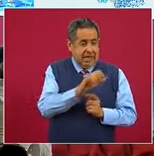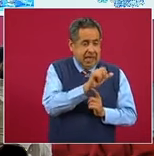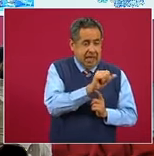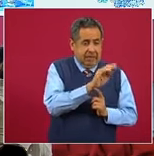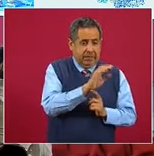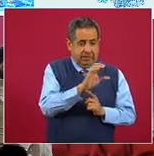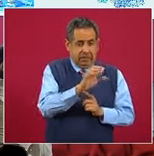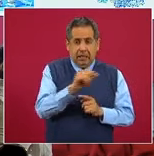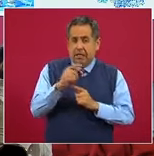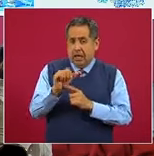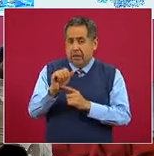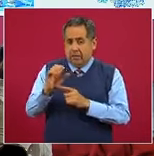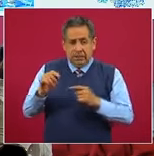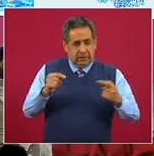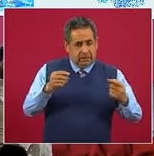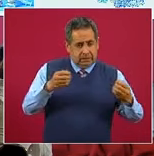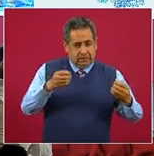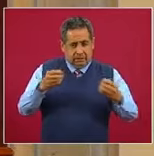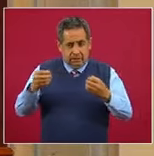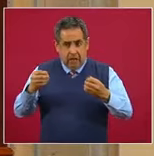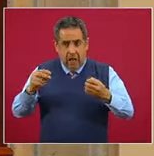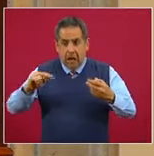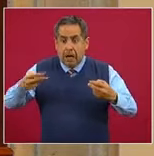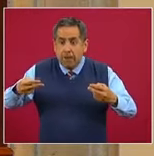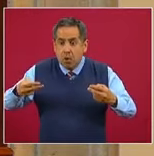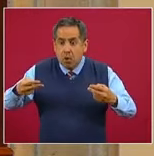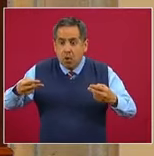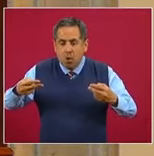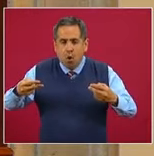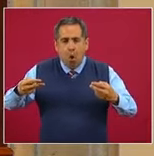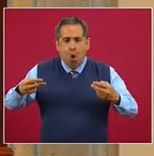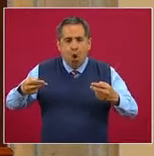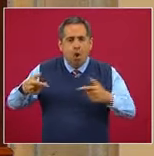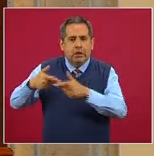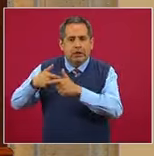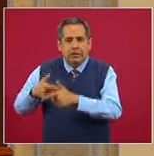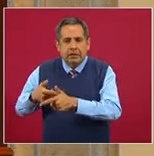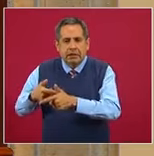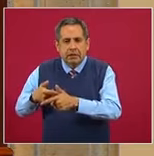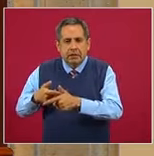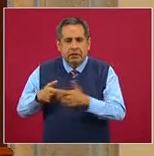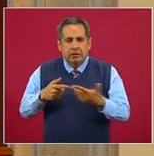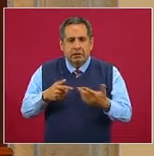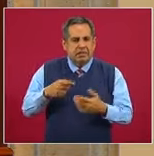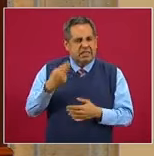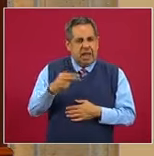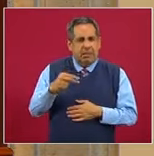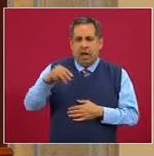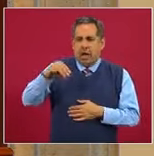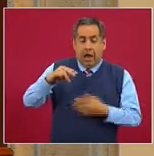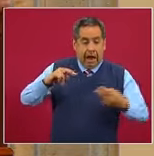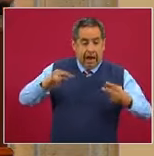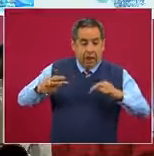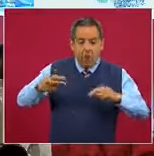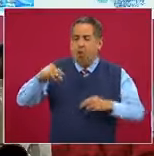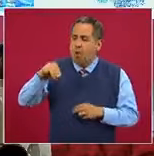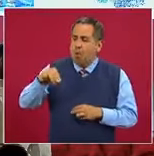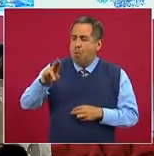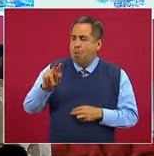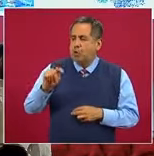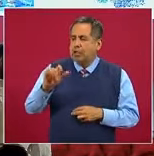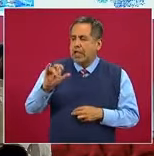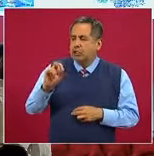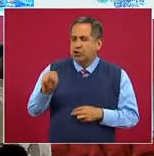tiene algún cambio. En este caso le llamaremos mutación o le llamaremos marcador molecular. Y como ejemplo quiero